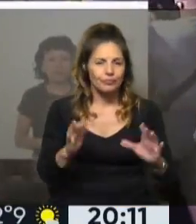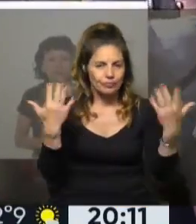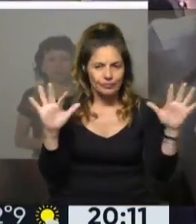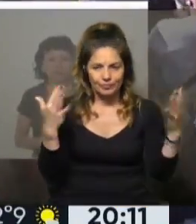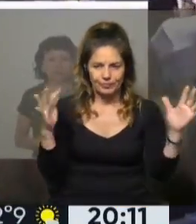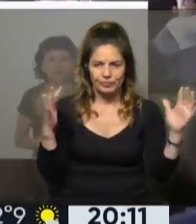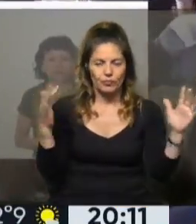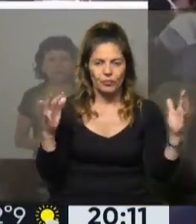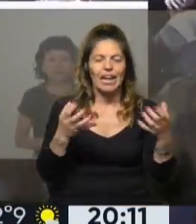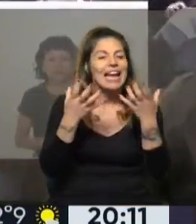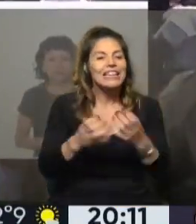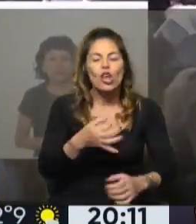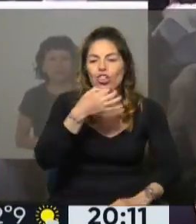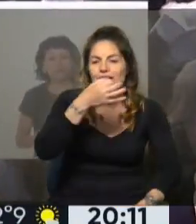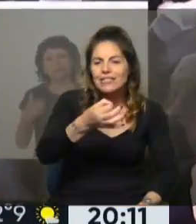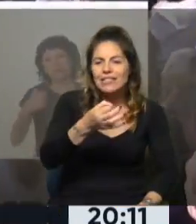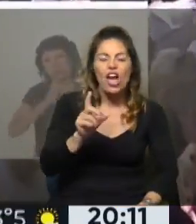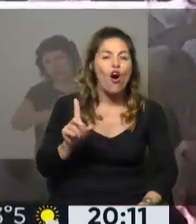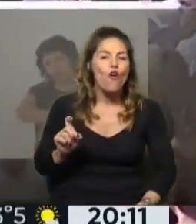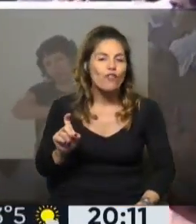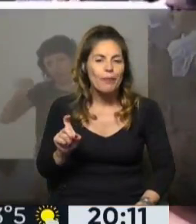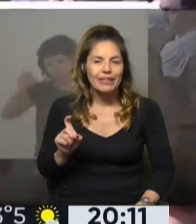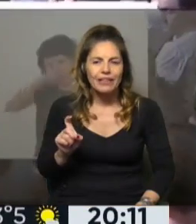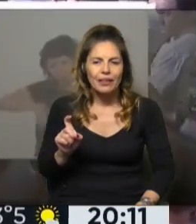Quiero quiero decirles que